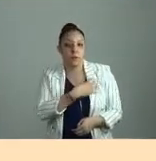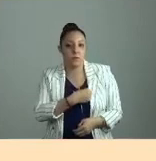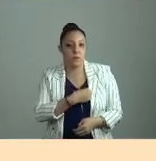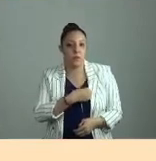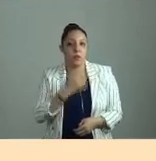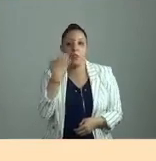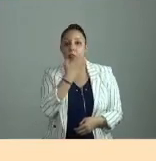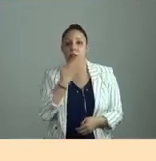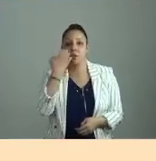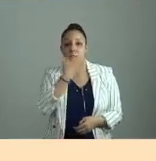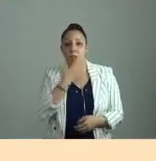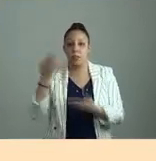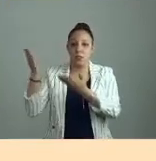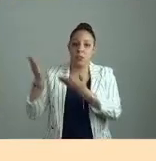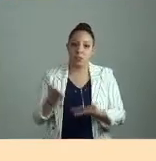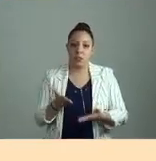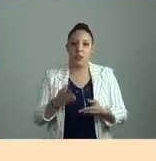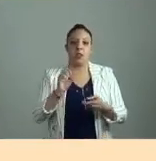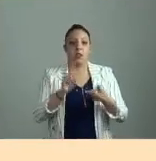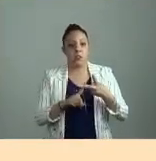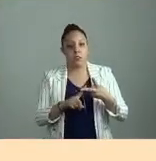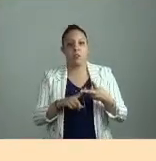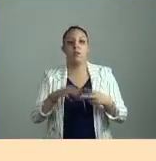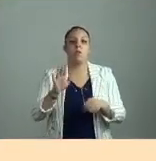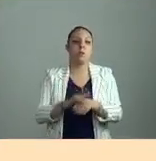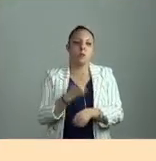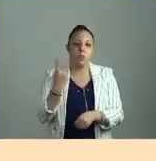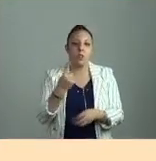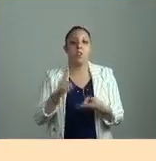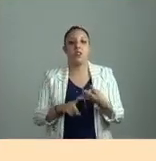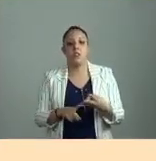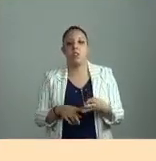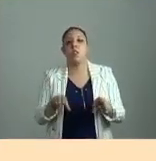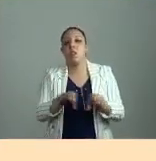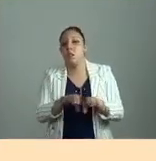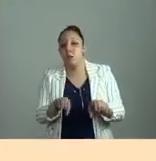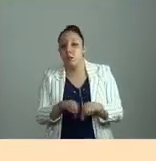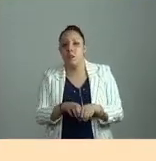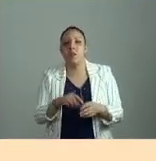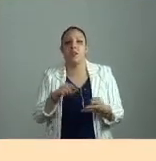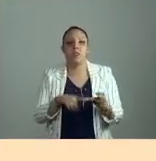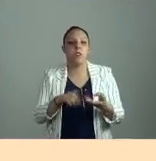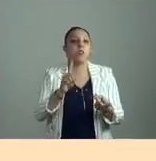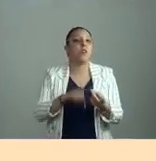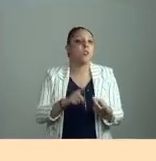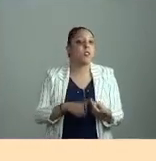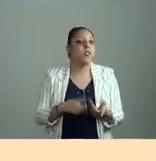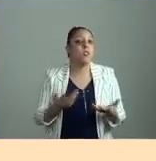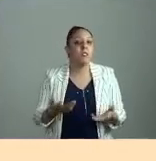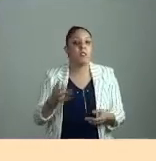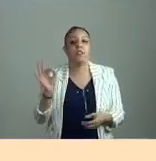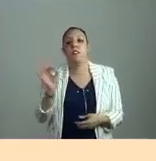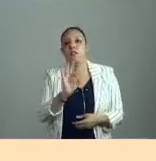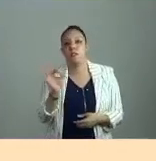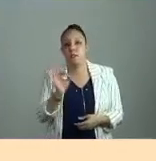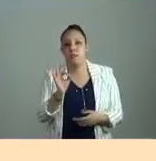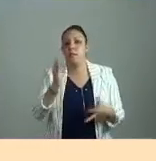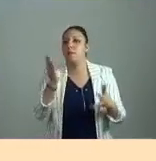porque no si no lo van darnos las coches lo van a matar cómo